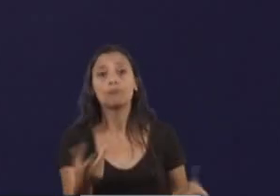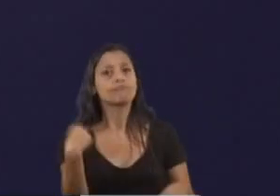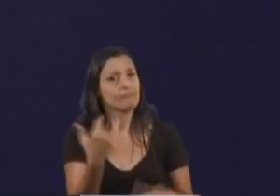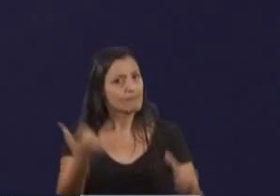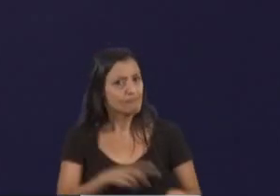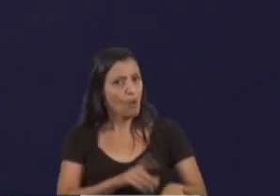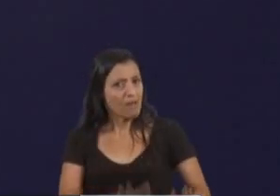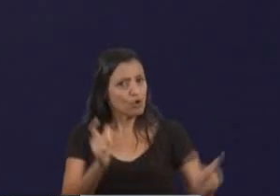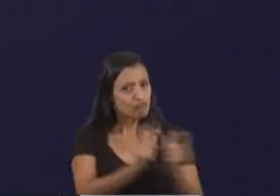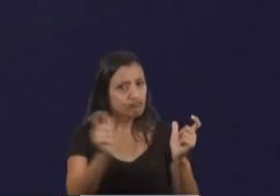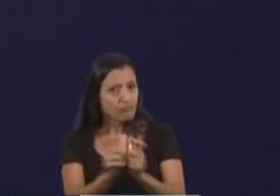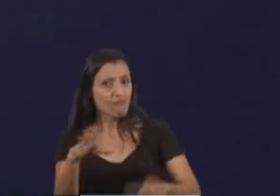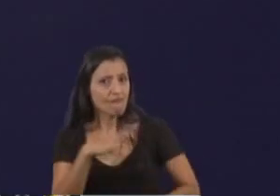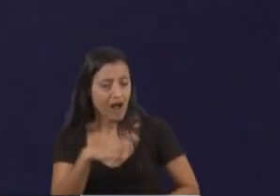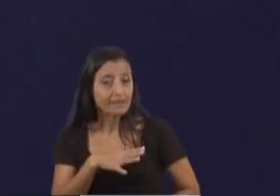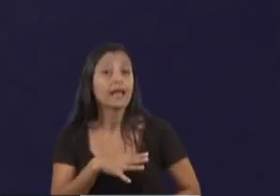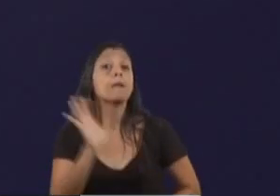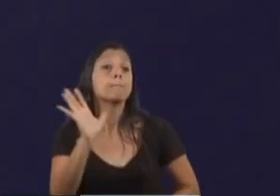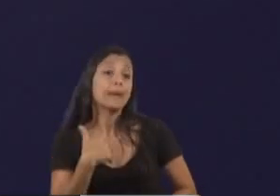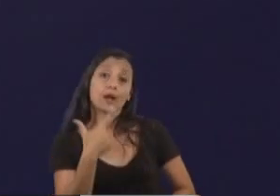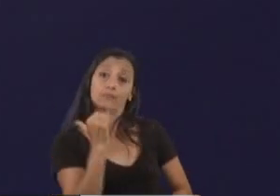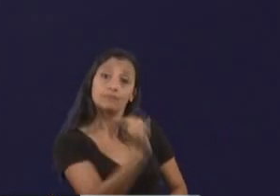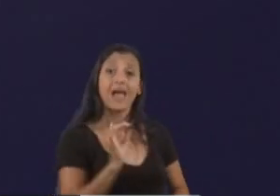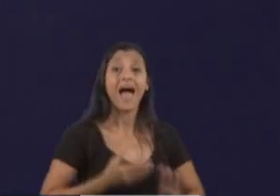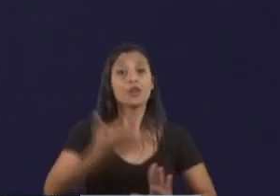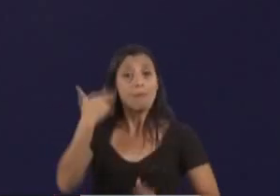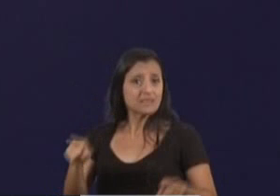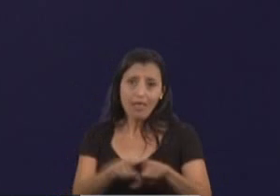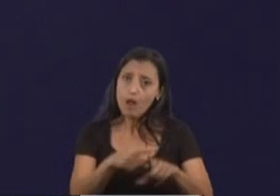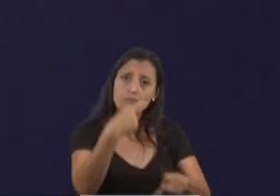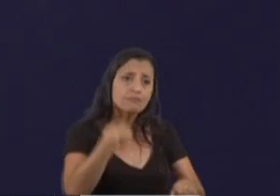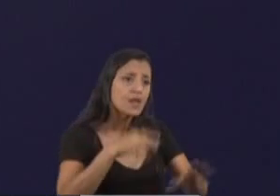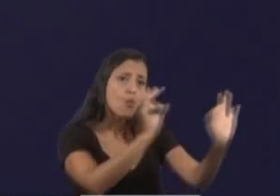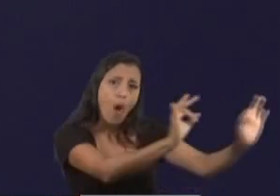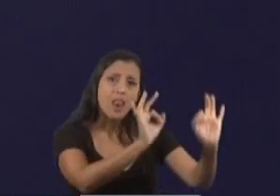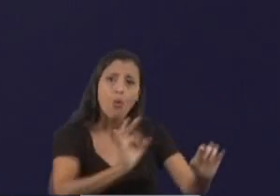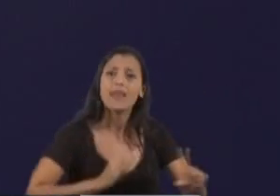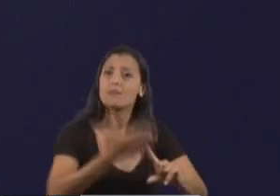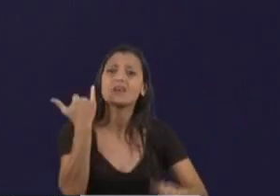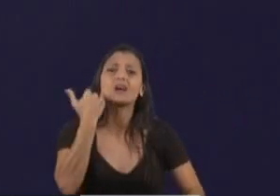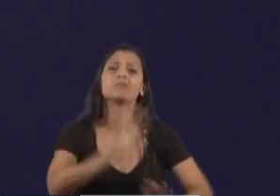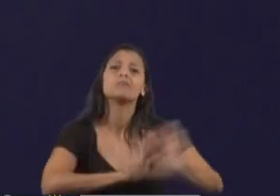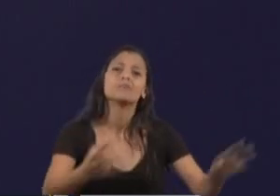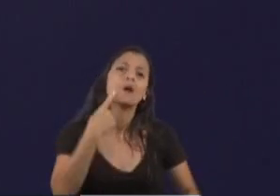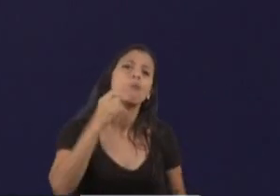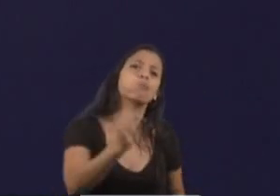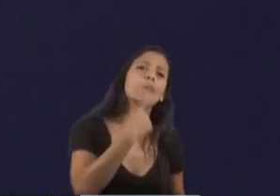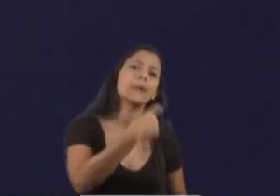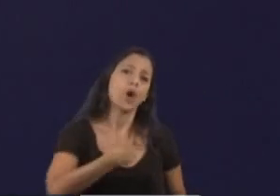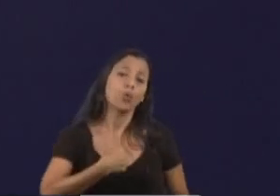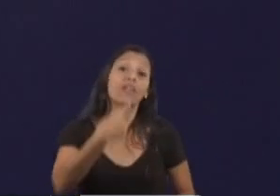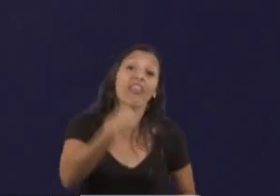Simplemente, y para que lo tengas de dato, el año pasado tuve la misma pregunta que me estás haciendo vos. Nos acusaron